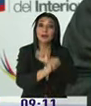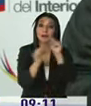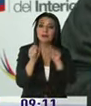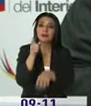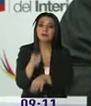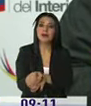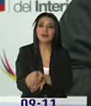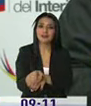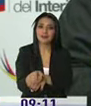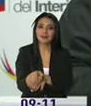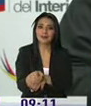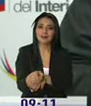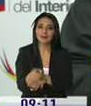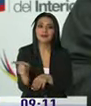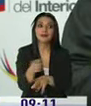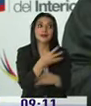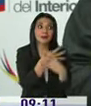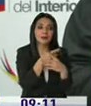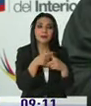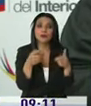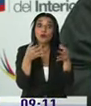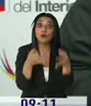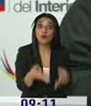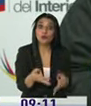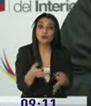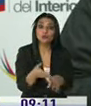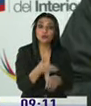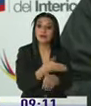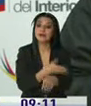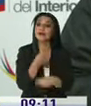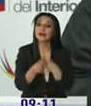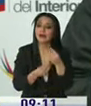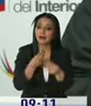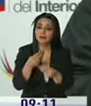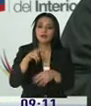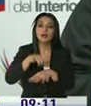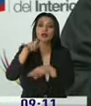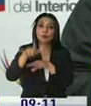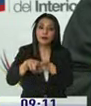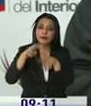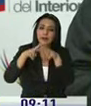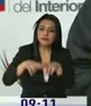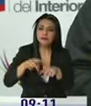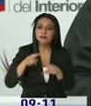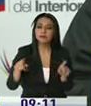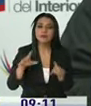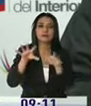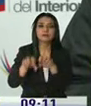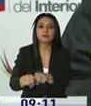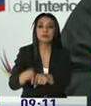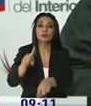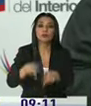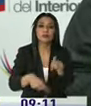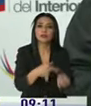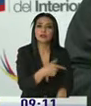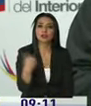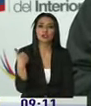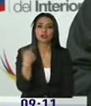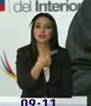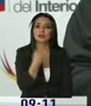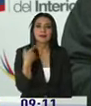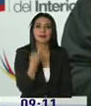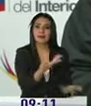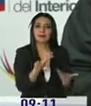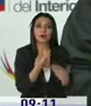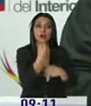en firme. Y esta persona en ese momento lo que se hizo fue un procedimiento en el aeropuerto, pero no se la podía detener porque no existía un